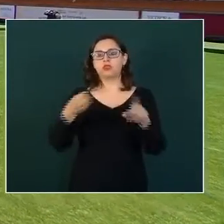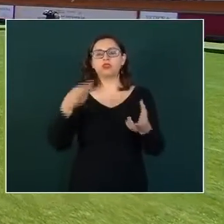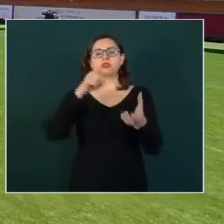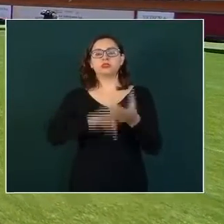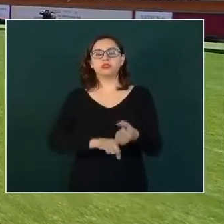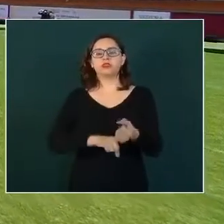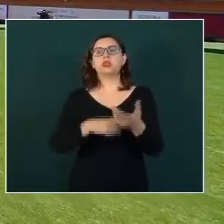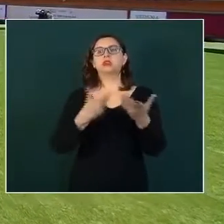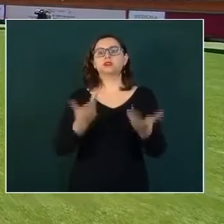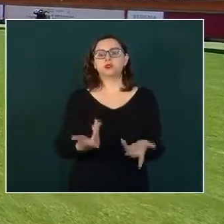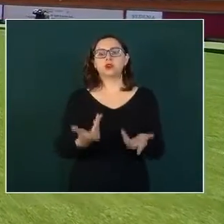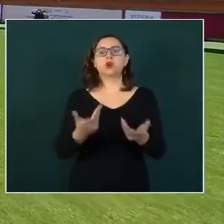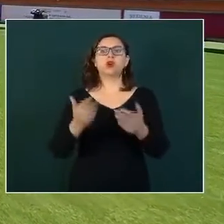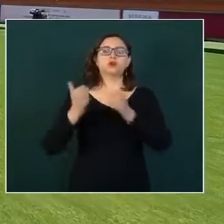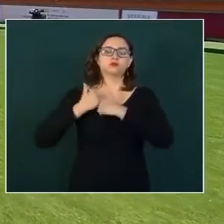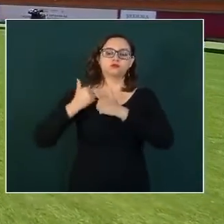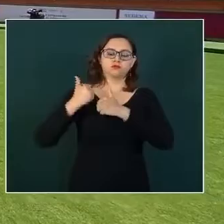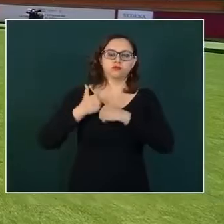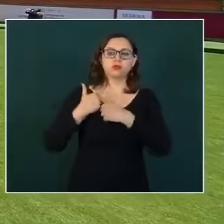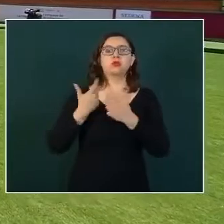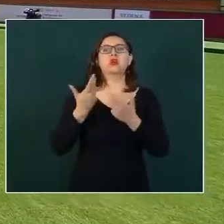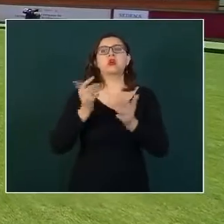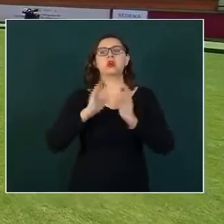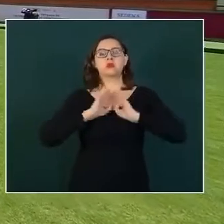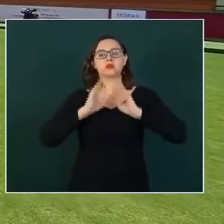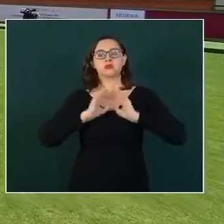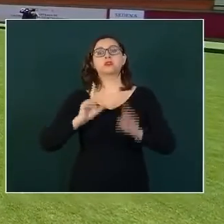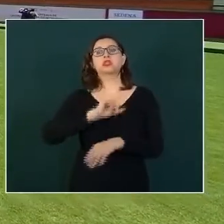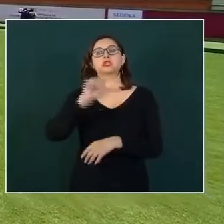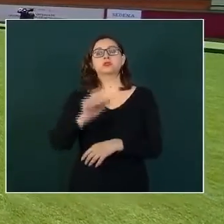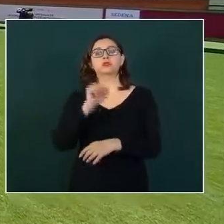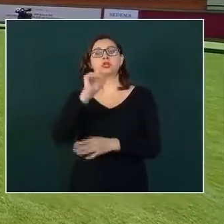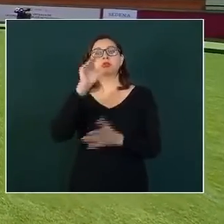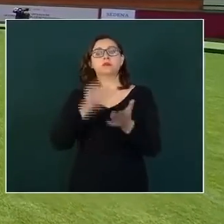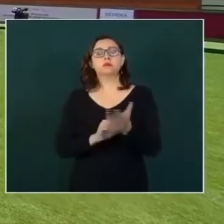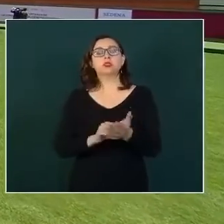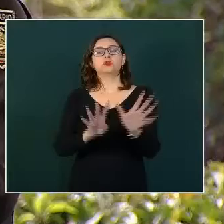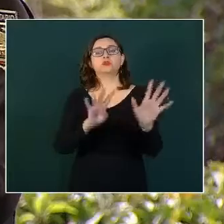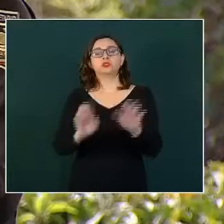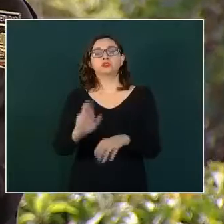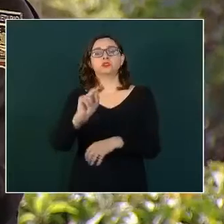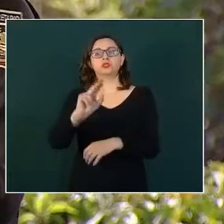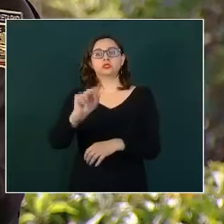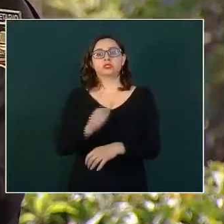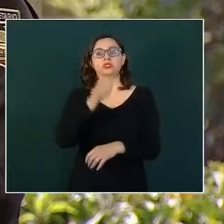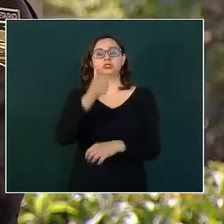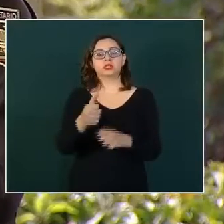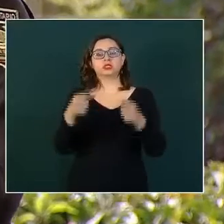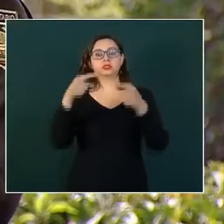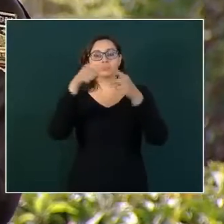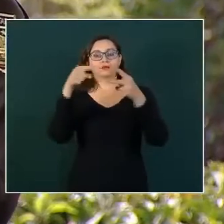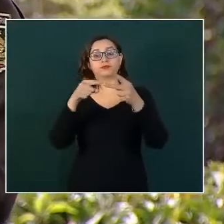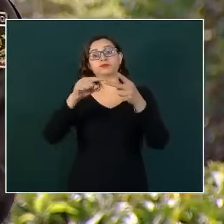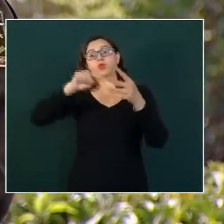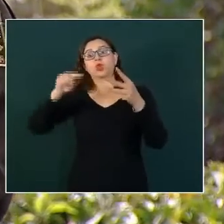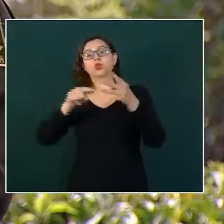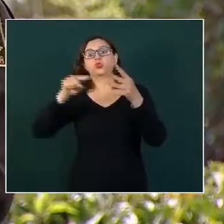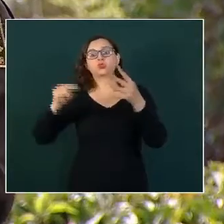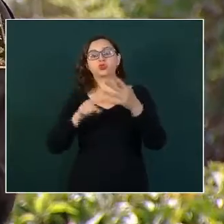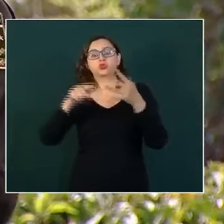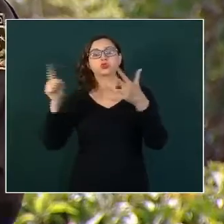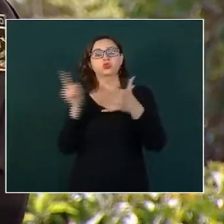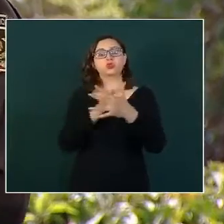generales, y en la reforma que se le hizo en 1986 se agregaron 2 más, quedando las